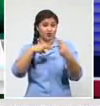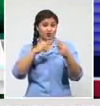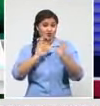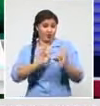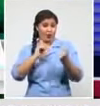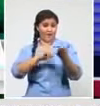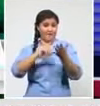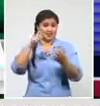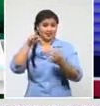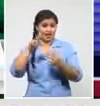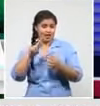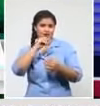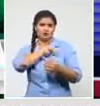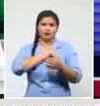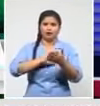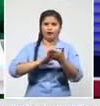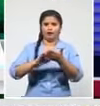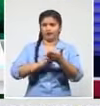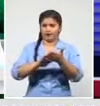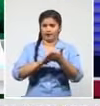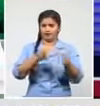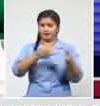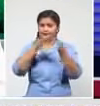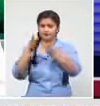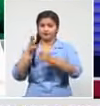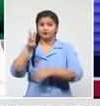de los 38 diagnosticados ayer,